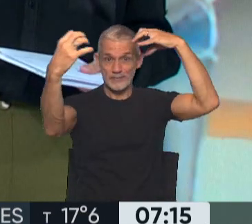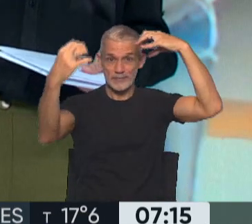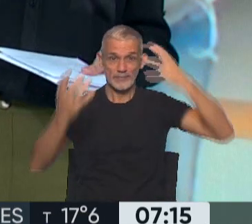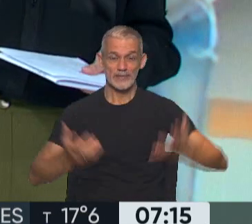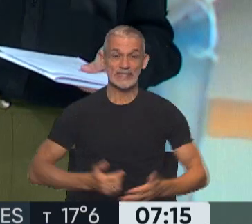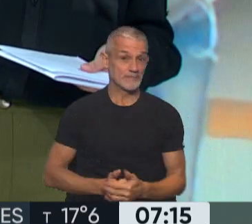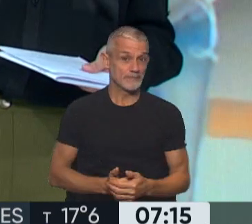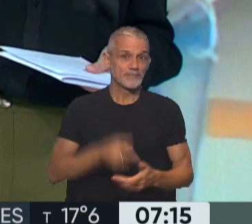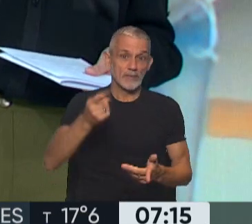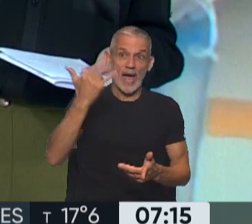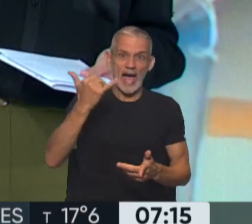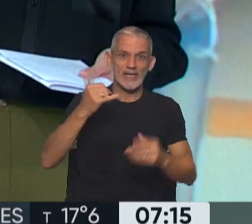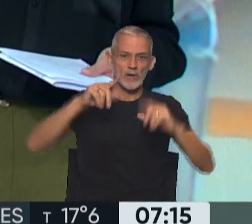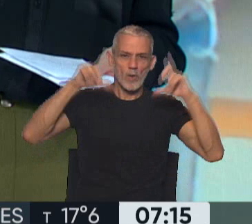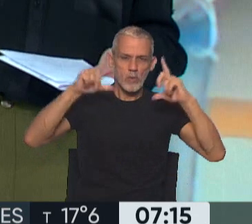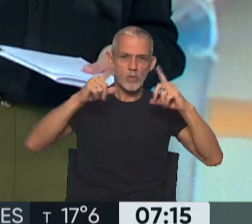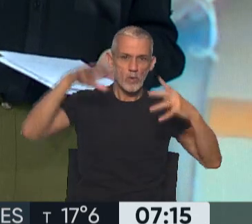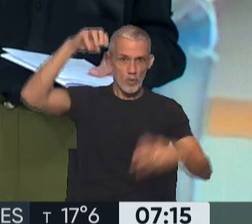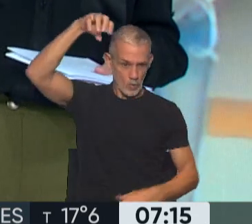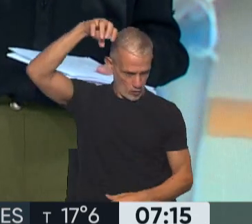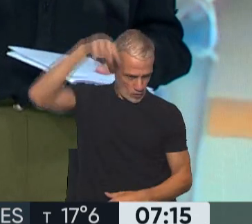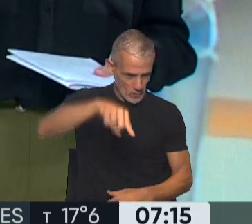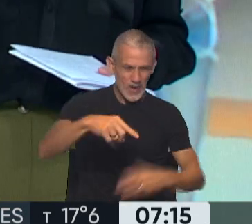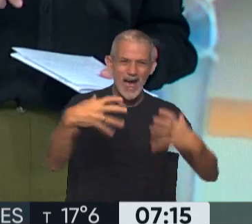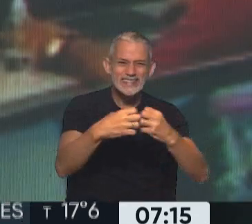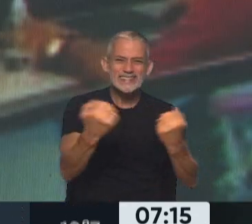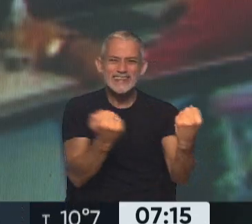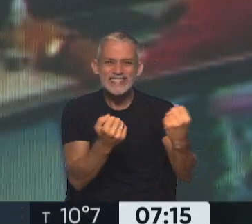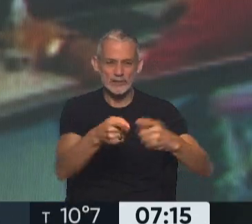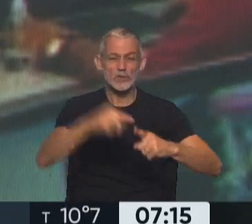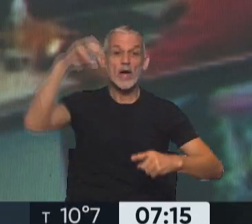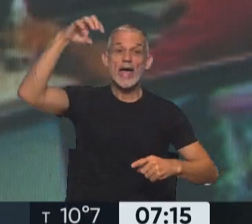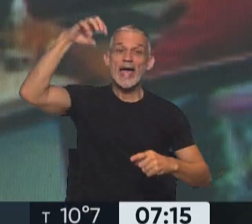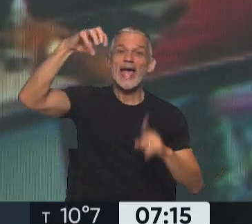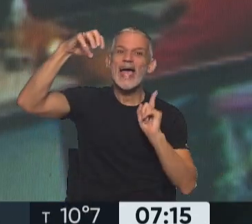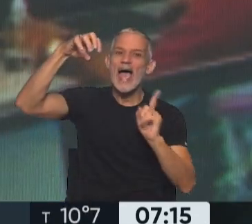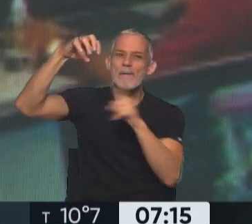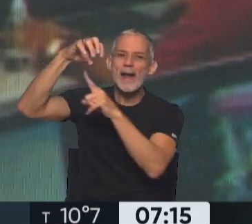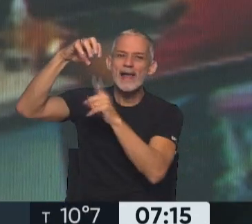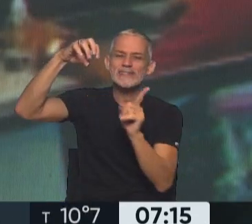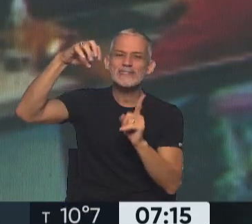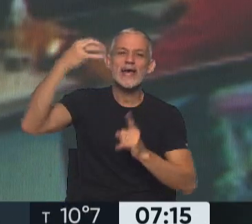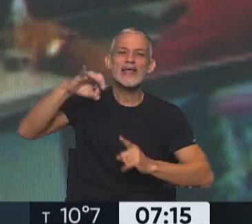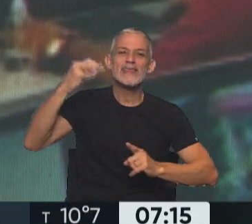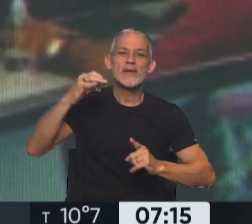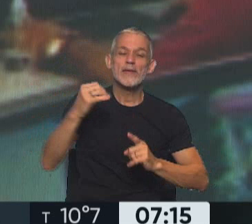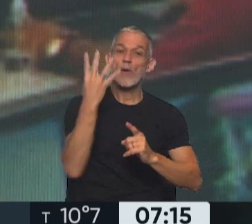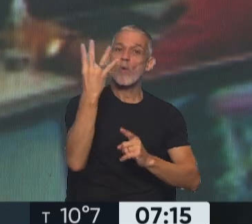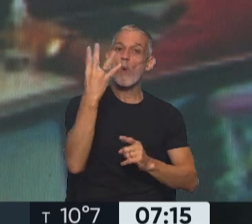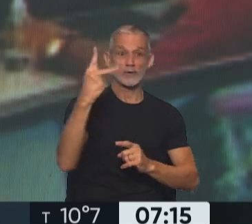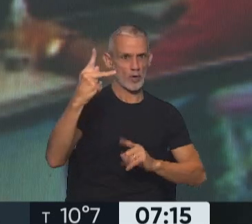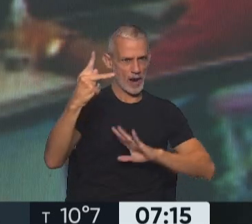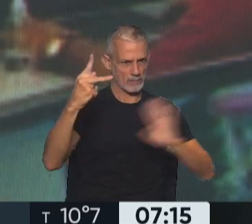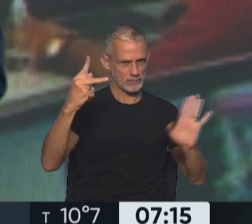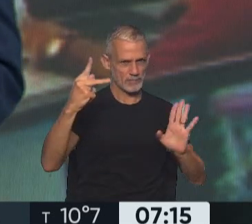accidente, aparece la imagen del accidente, del choque, son esas Un detalle, mismas, ¿no? son cámaras, para este trabajo tienen que ser cámaras 4K.